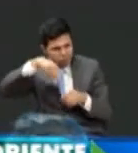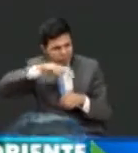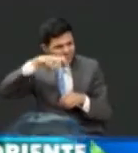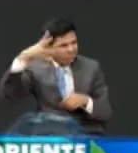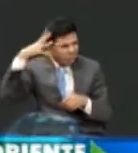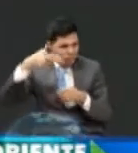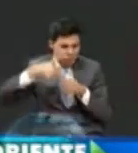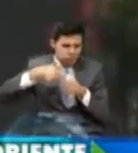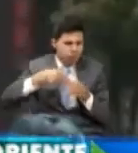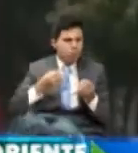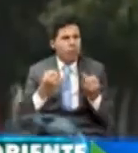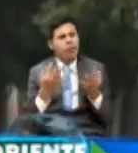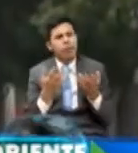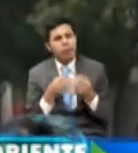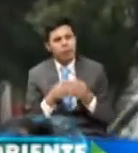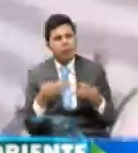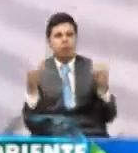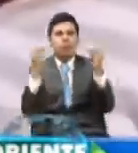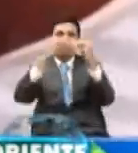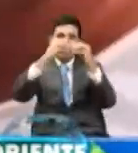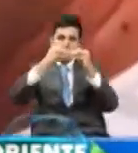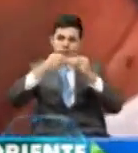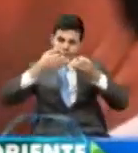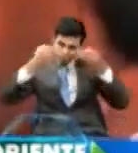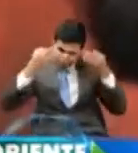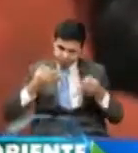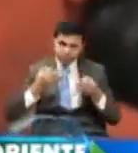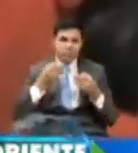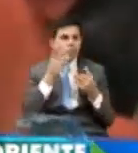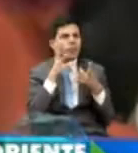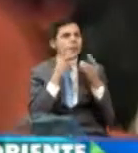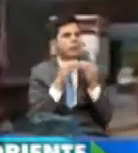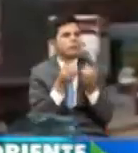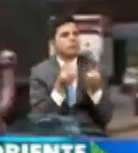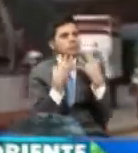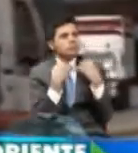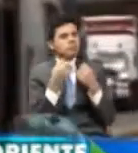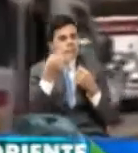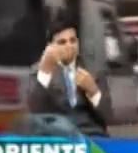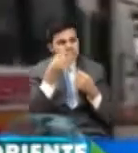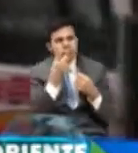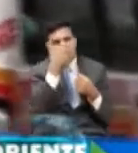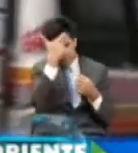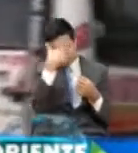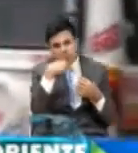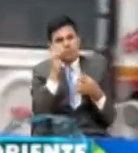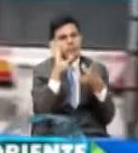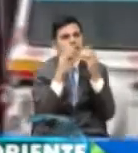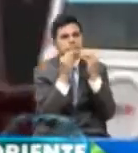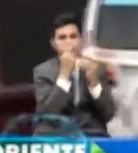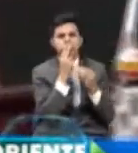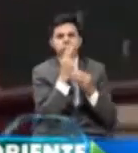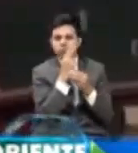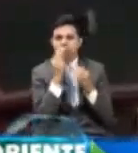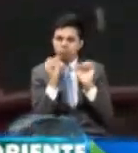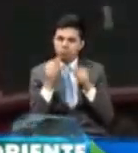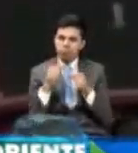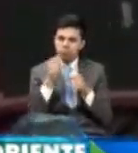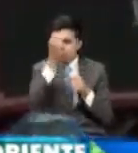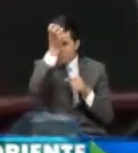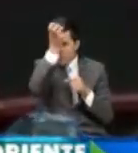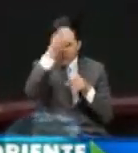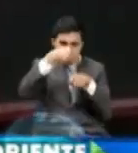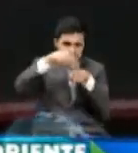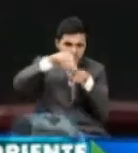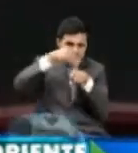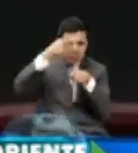igual manera que se pueda definir, que se den algunas garantías para que ellos puedan movilizar carbón debido al